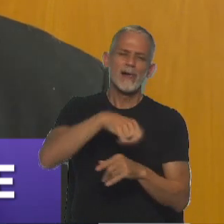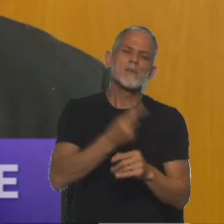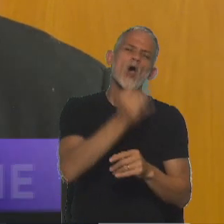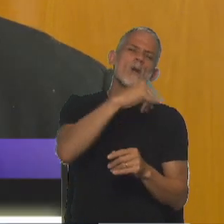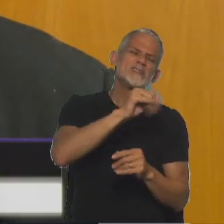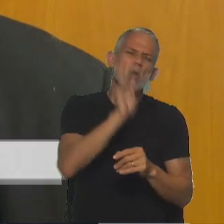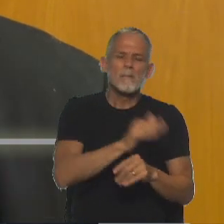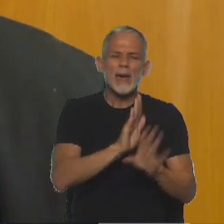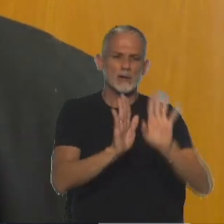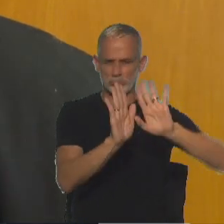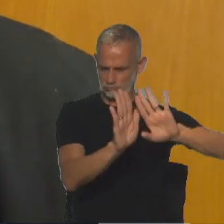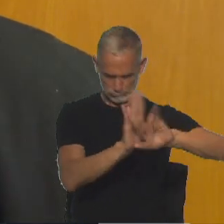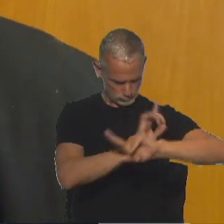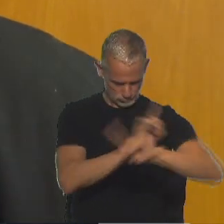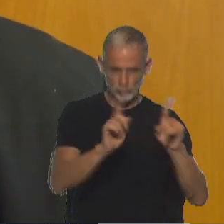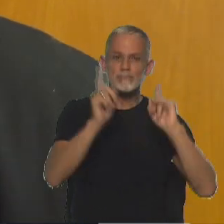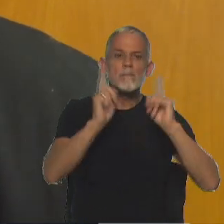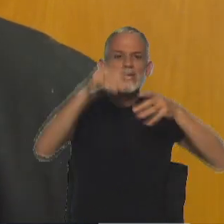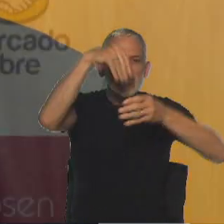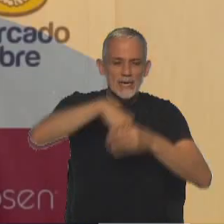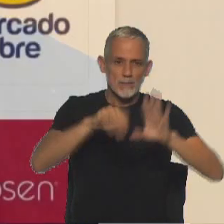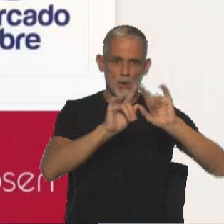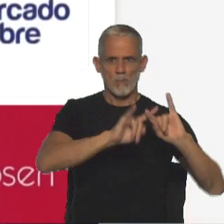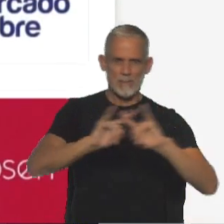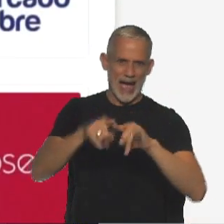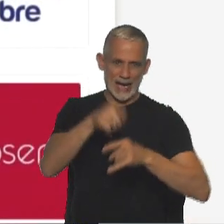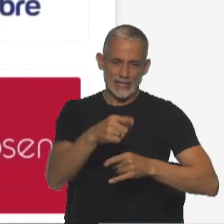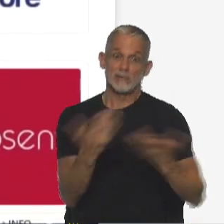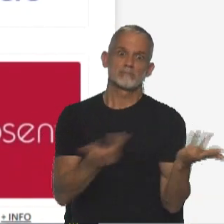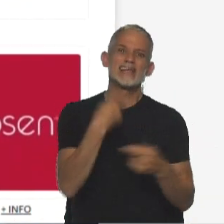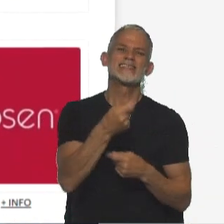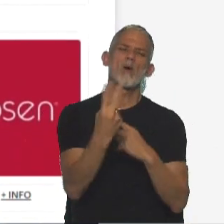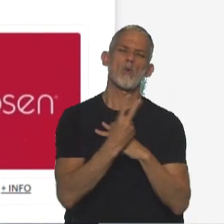comisiones y demás. No, siempre hacer todo dentro de la plataforma porque así nos cubre el seguro del sitio.